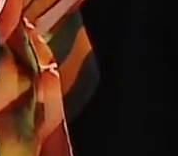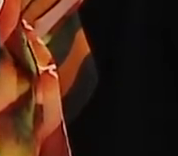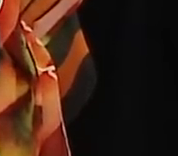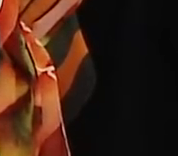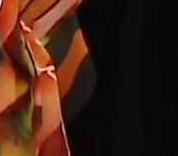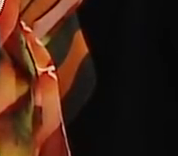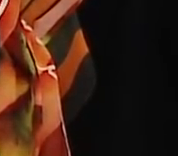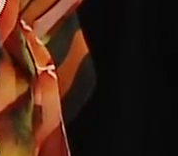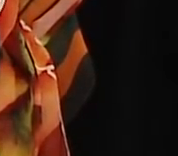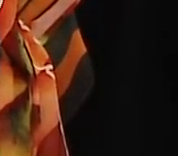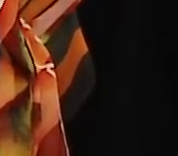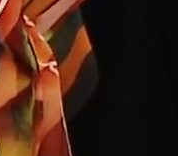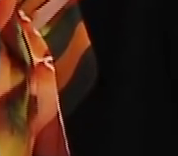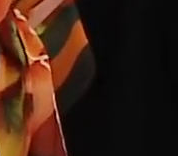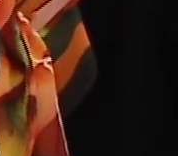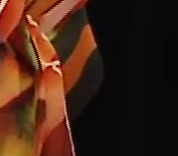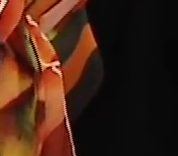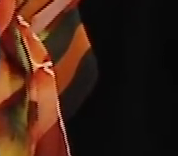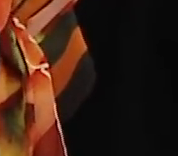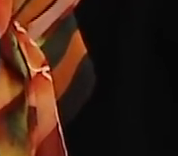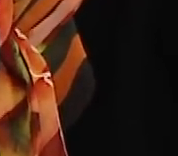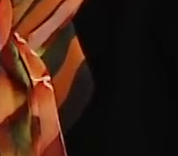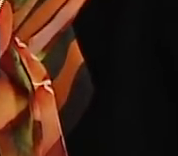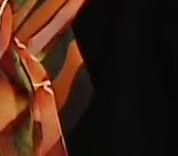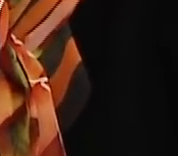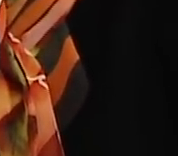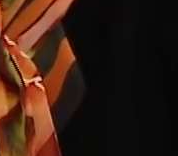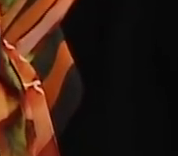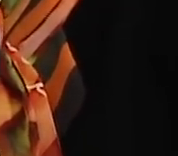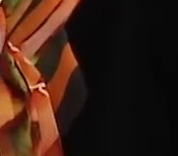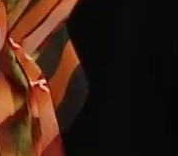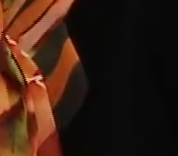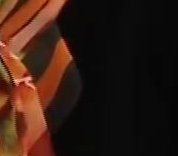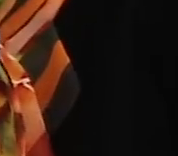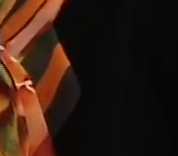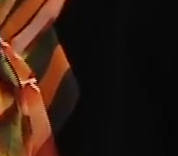asume el poder el señor Merino. Esos son los escenarios, eso es lo que estamos planteando. Nos vamos